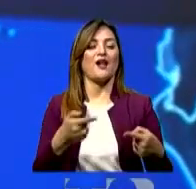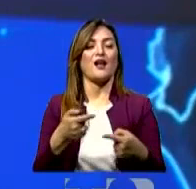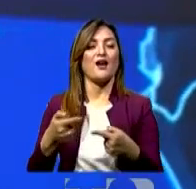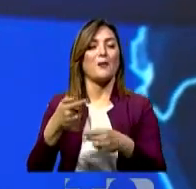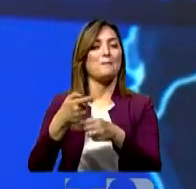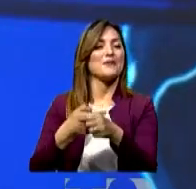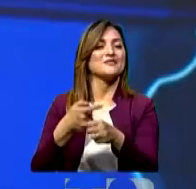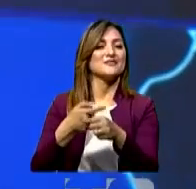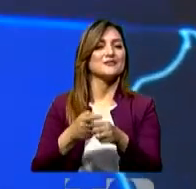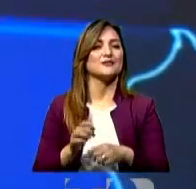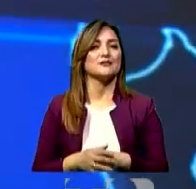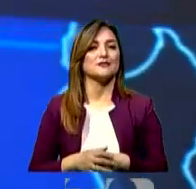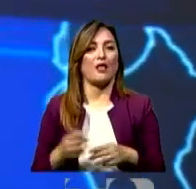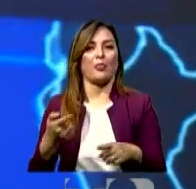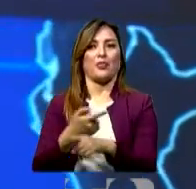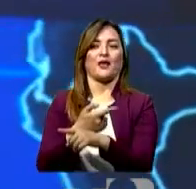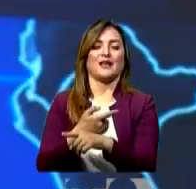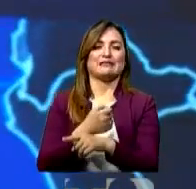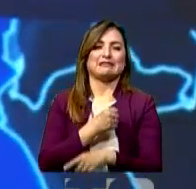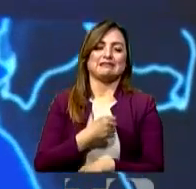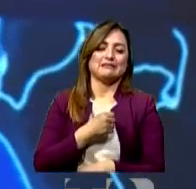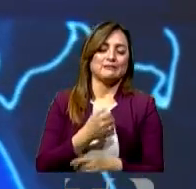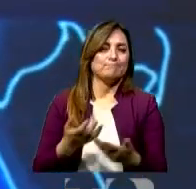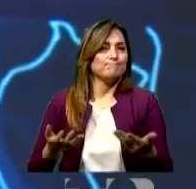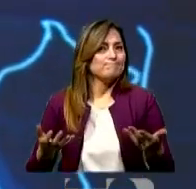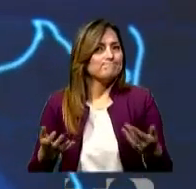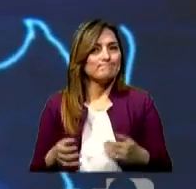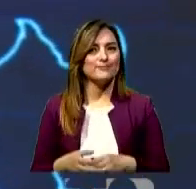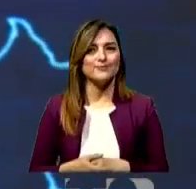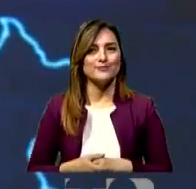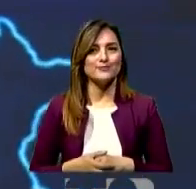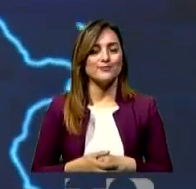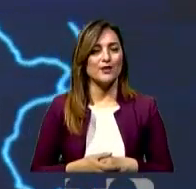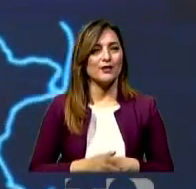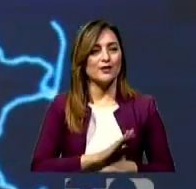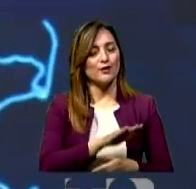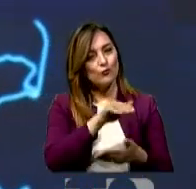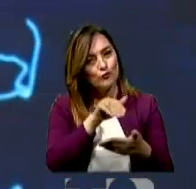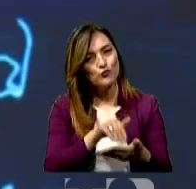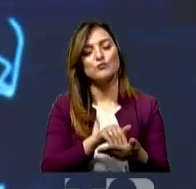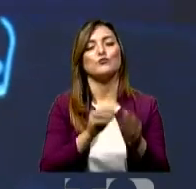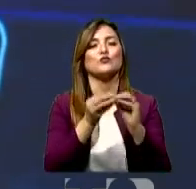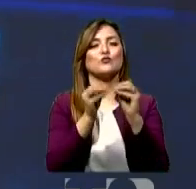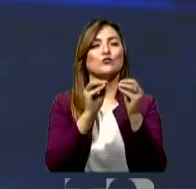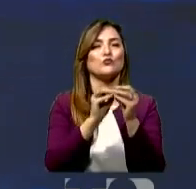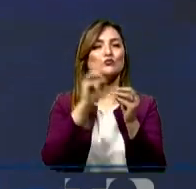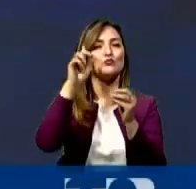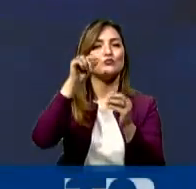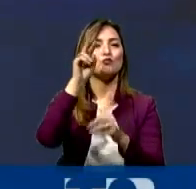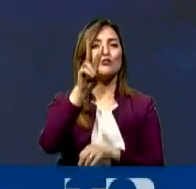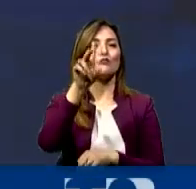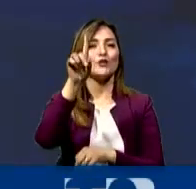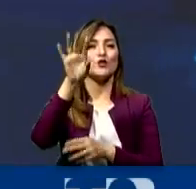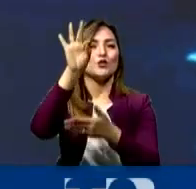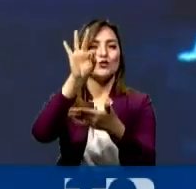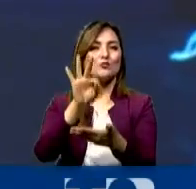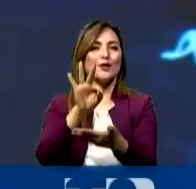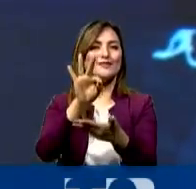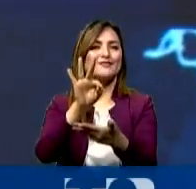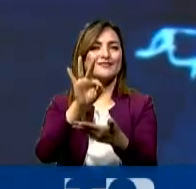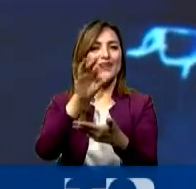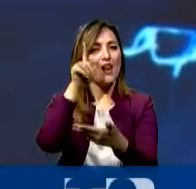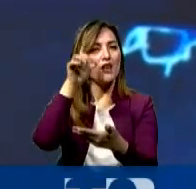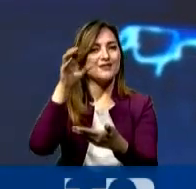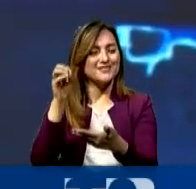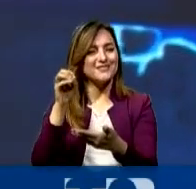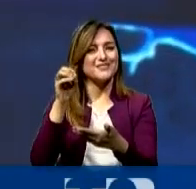yo lamento esa discrepancia pero debo ser evangélico enfático ministro el bloque de gobierno si los representantes del gobierno en la